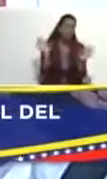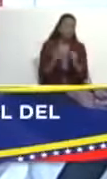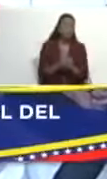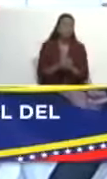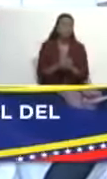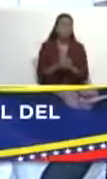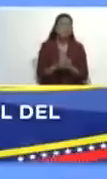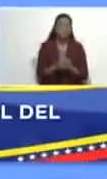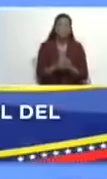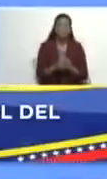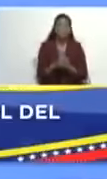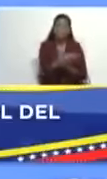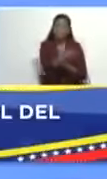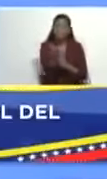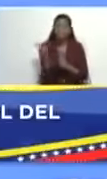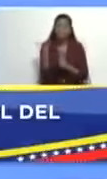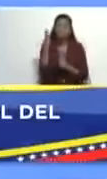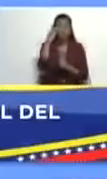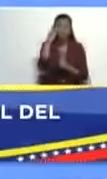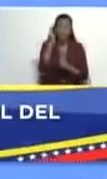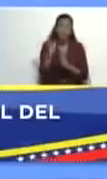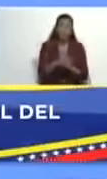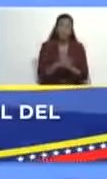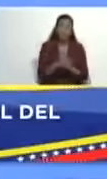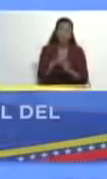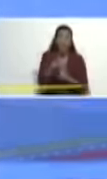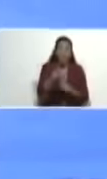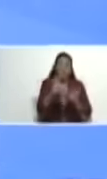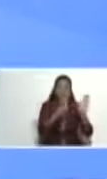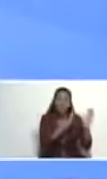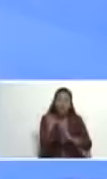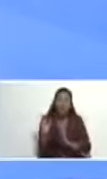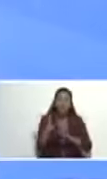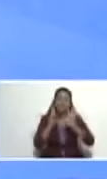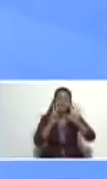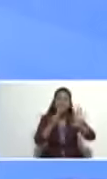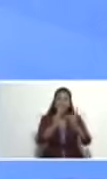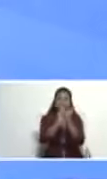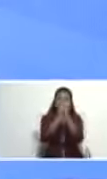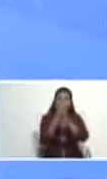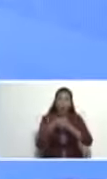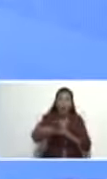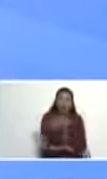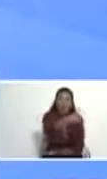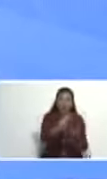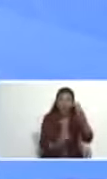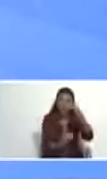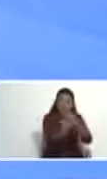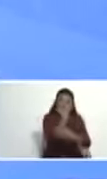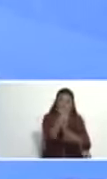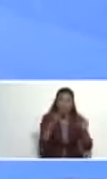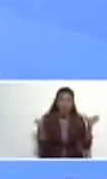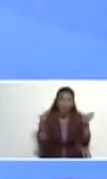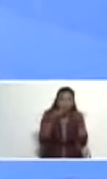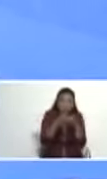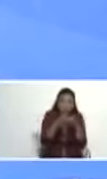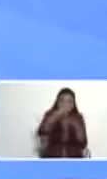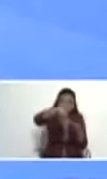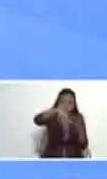Lo sabe muy bien que con este plan que hemos hecho en colectivo, el plan de las